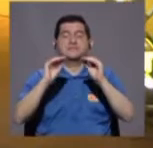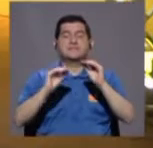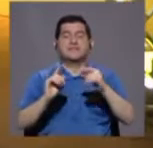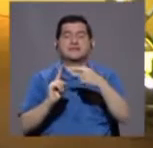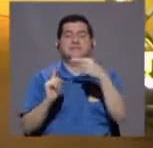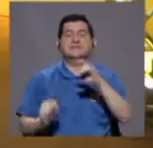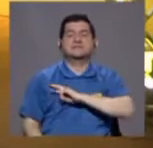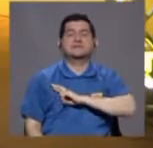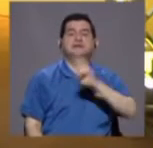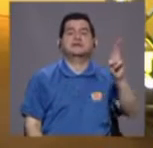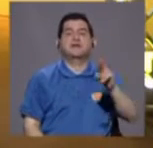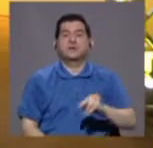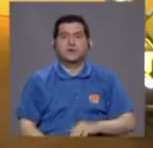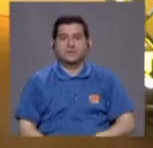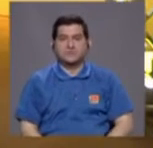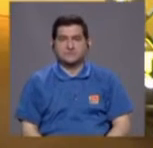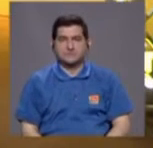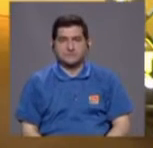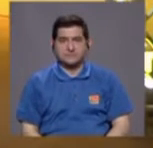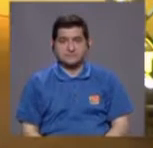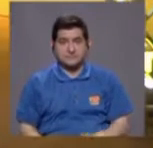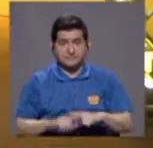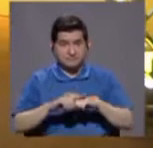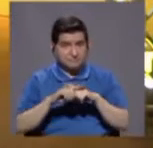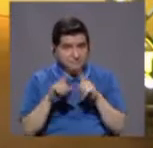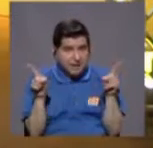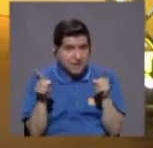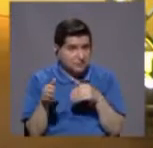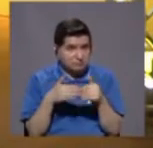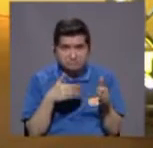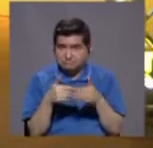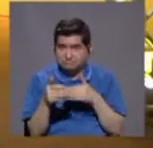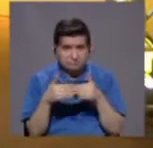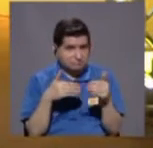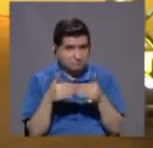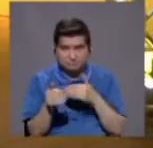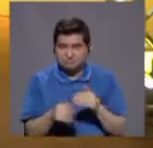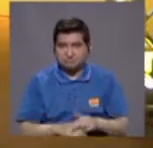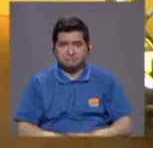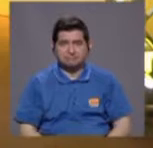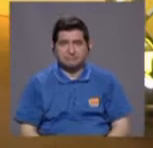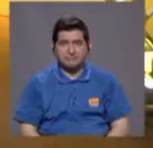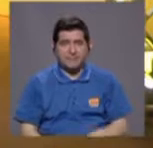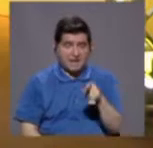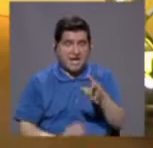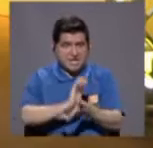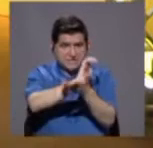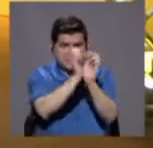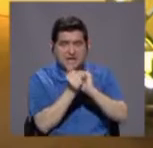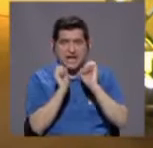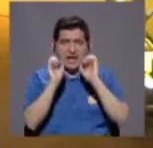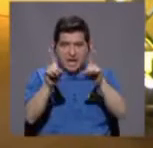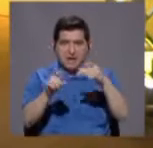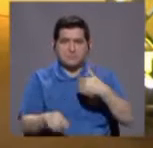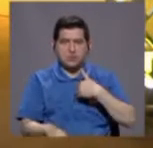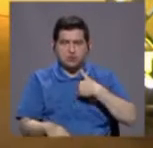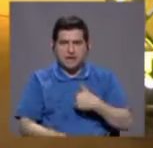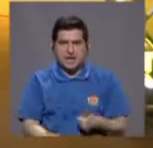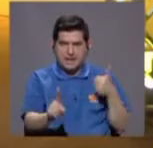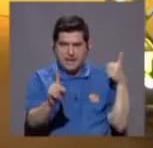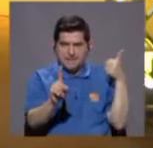religiosa. Sin embargo, a pesar de eso, esta reforma educativa tiene un